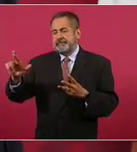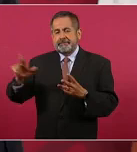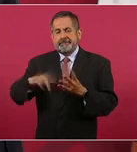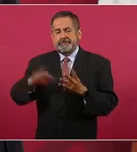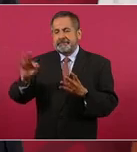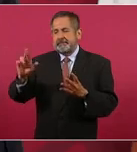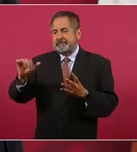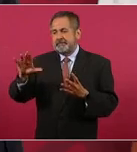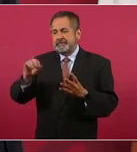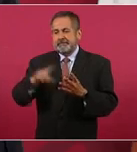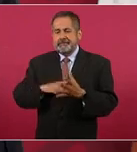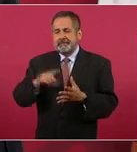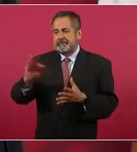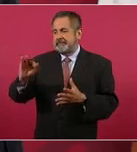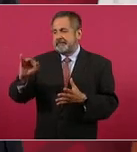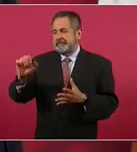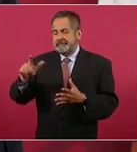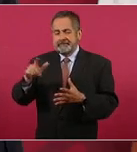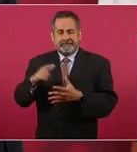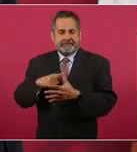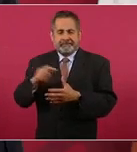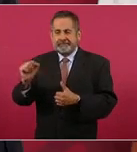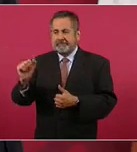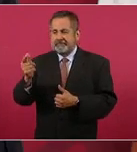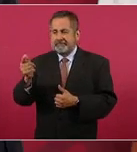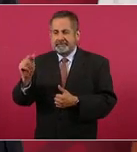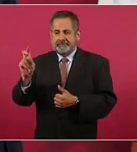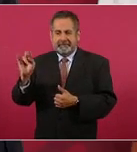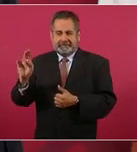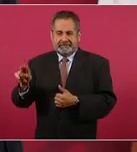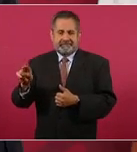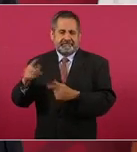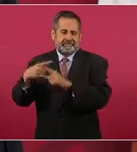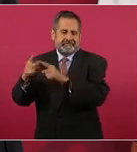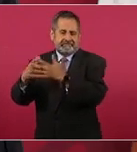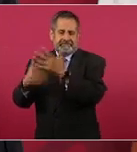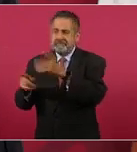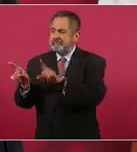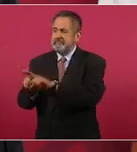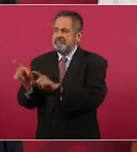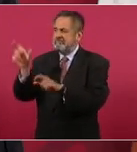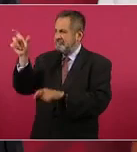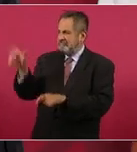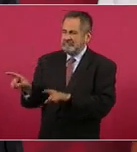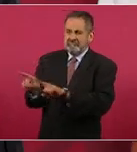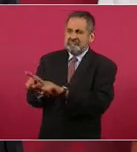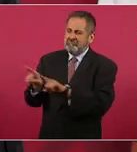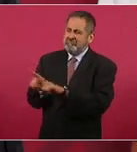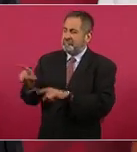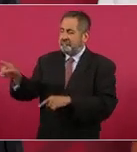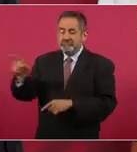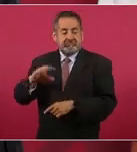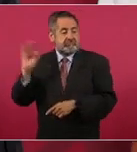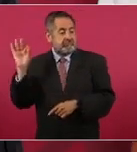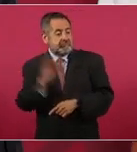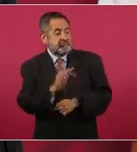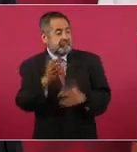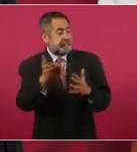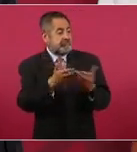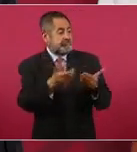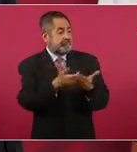Franco, Fidel Castro, Stalin, etcétera, etcétera, para dividirnos y